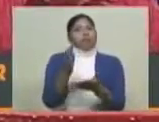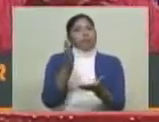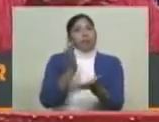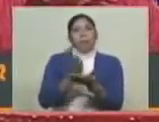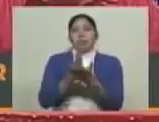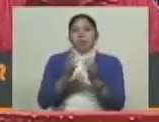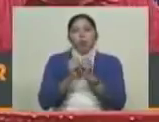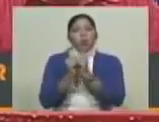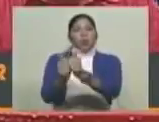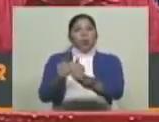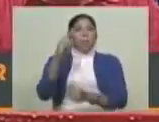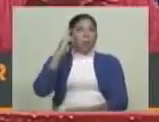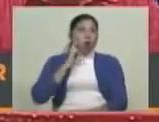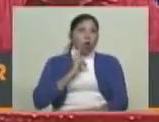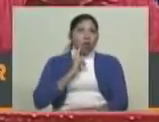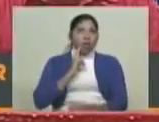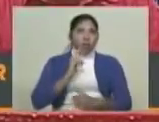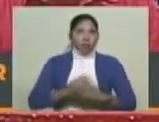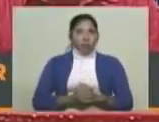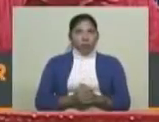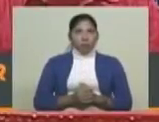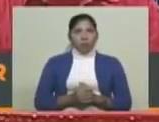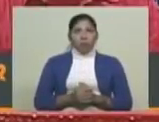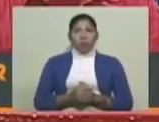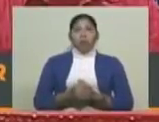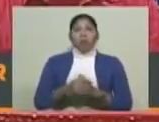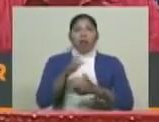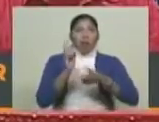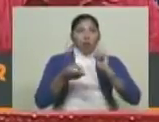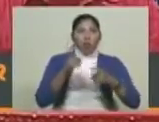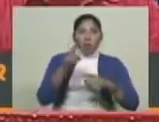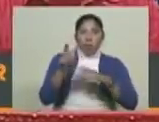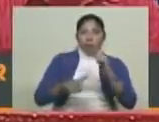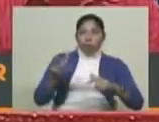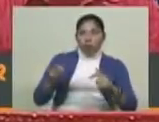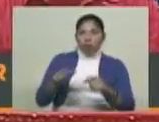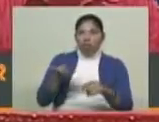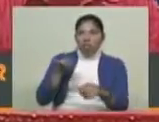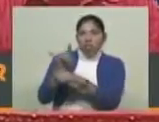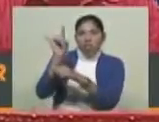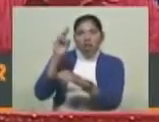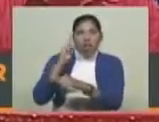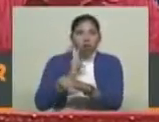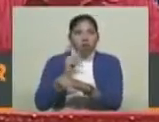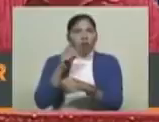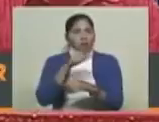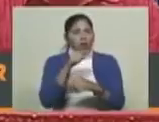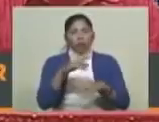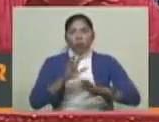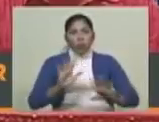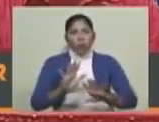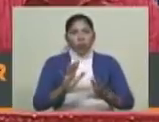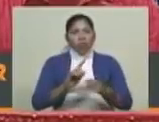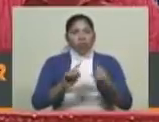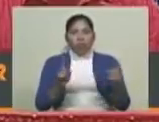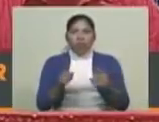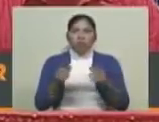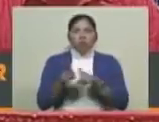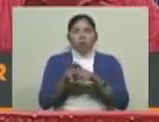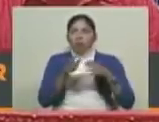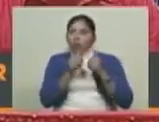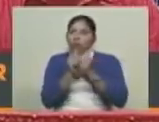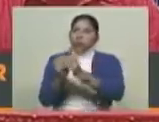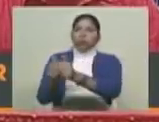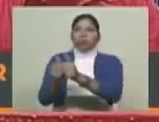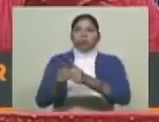Simón Bolívar. Cuando algunos le dieron la espalda, José Antonio Anzuategui fue el primero que allá en Angostura dio el